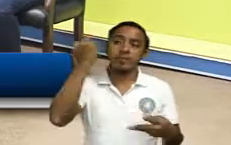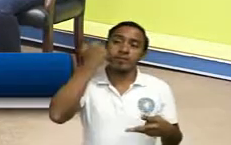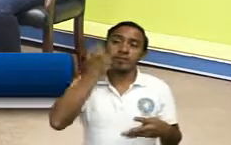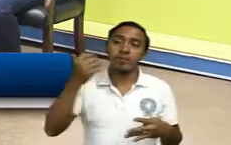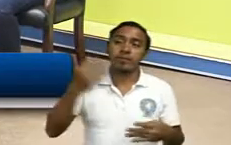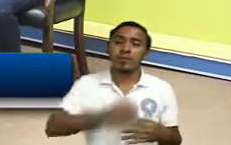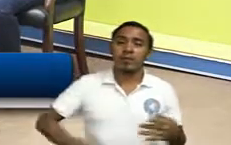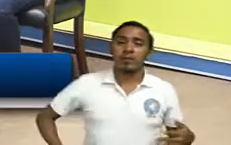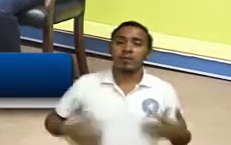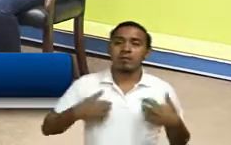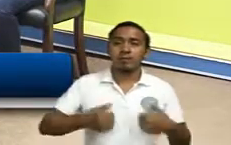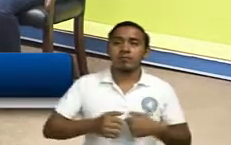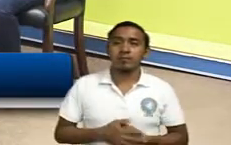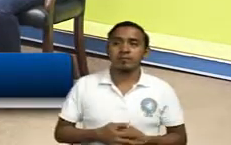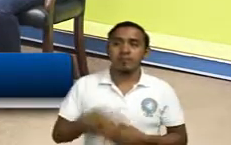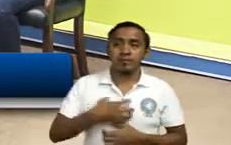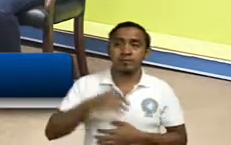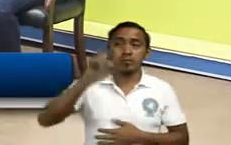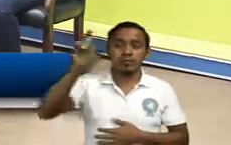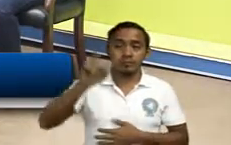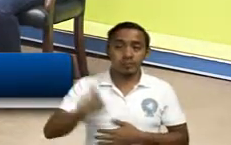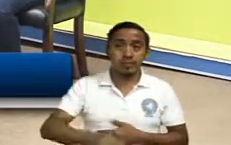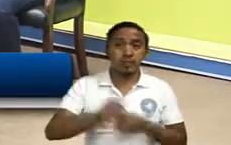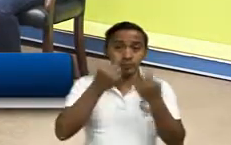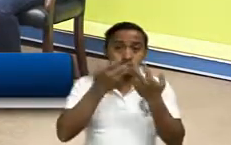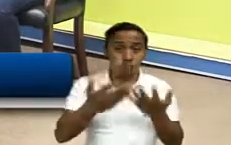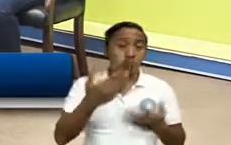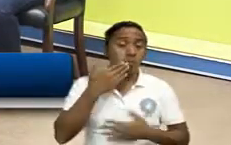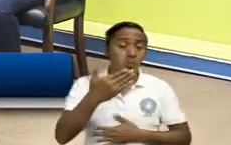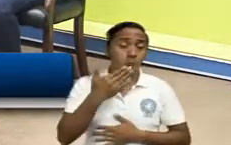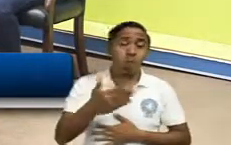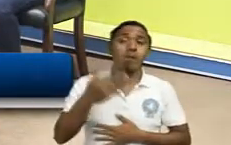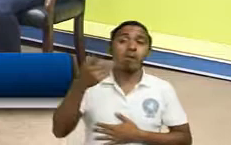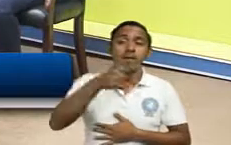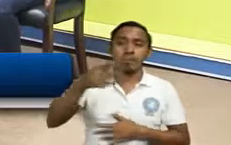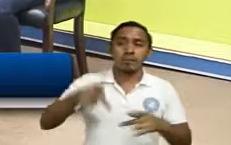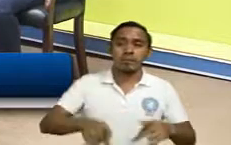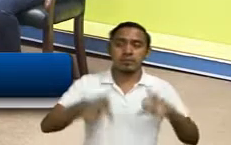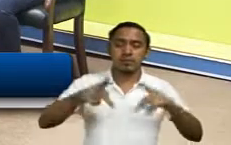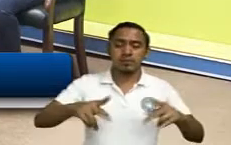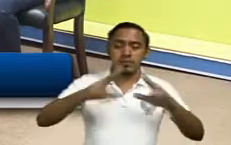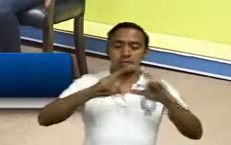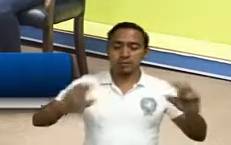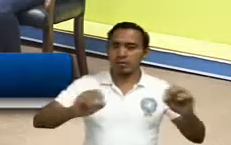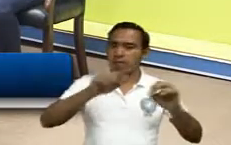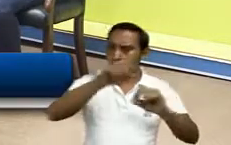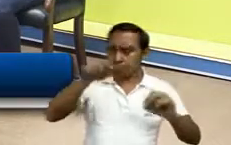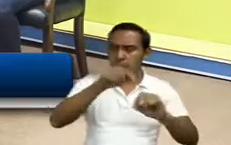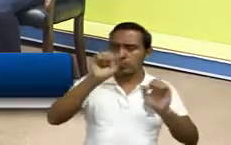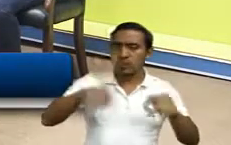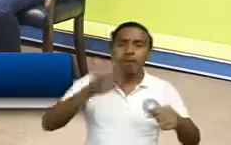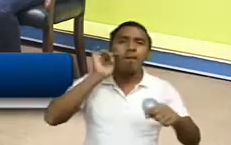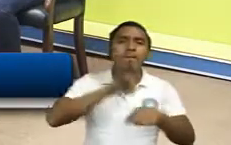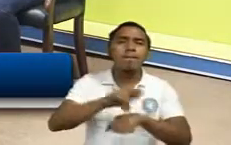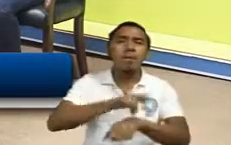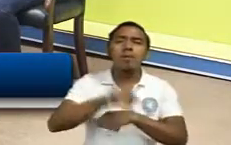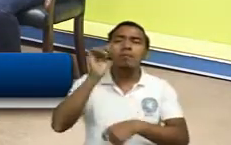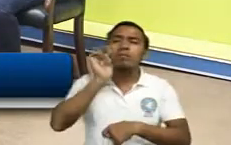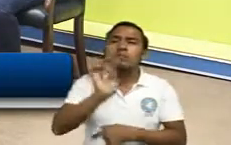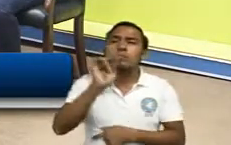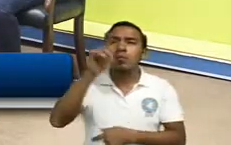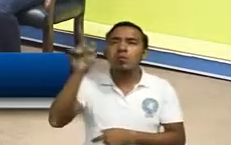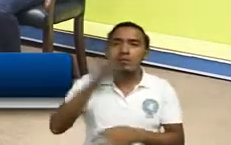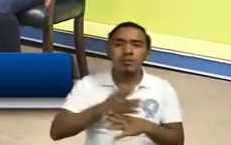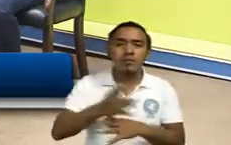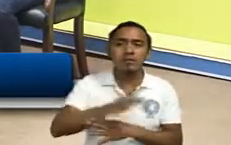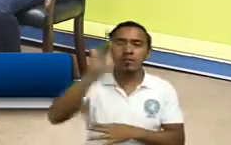es una página virtual muy buena para que todos los nicaragüenses nos podamos documentar de cuáles son las principales enfermedades